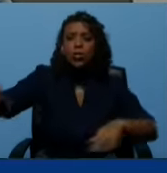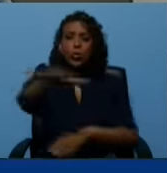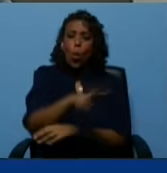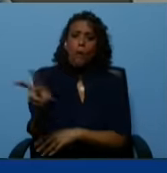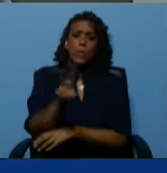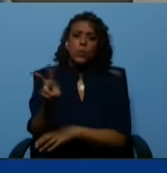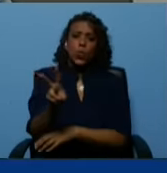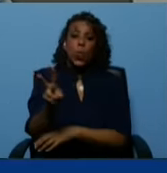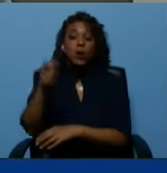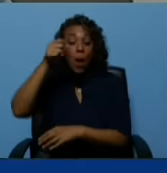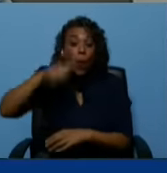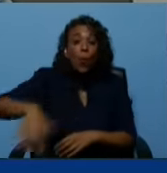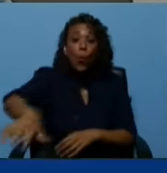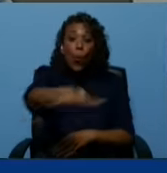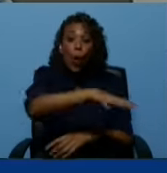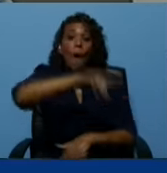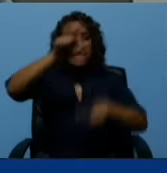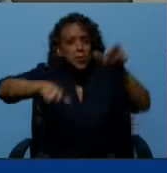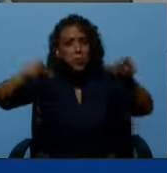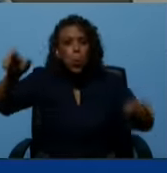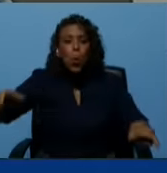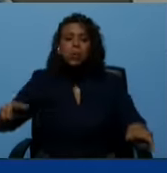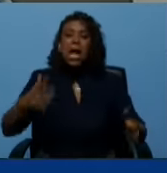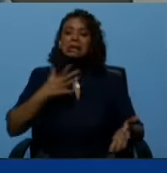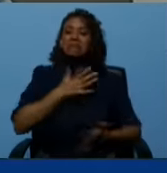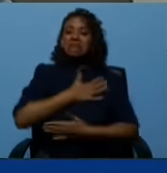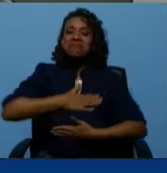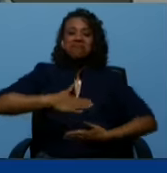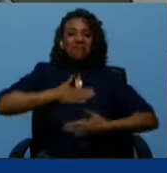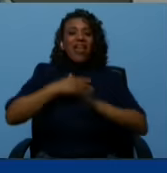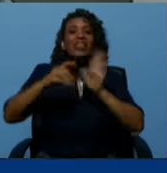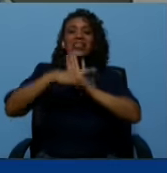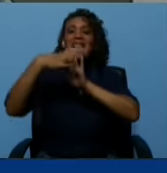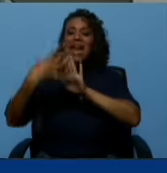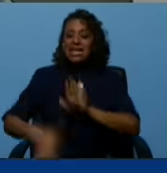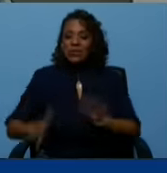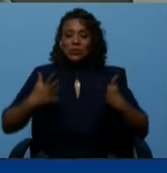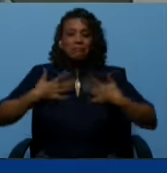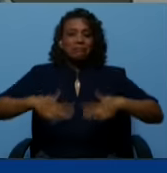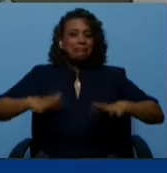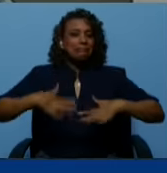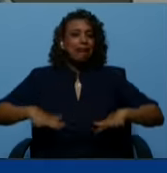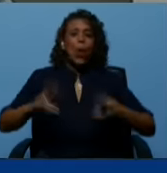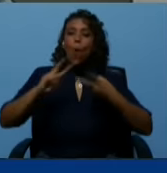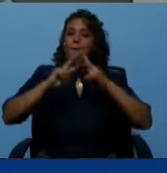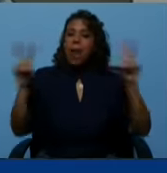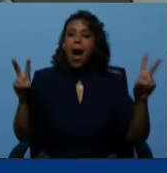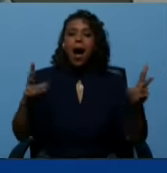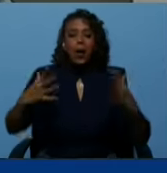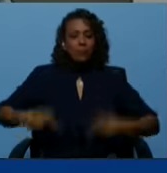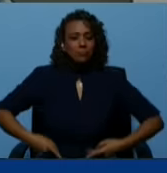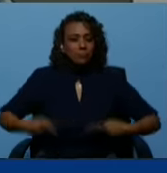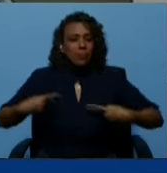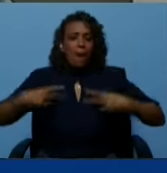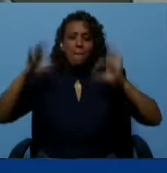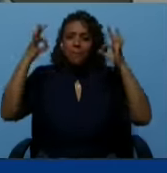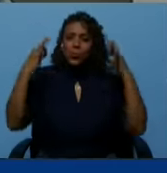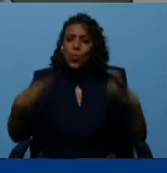y que nuestro pueblo siga disfrutando del derecho a una paz y a una estabilidad